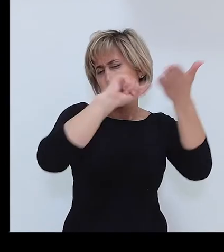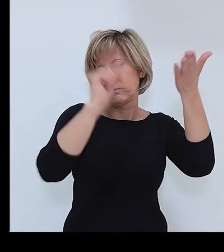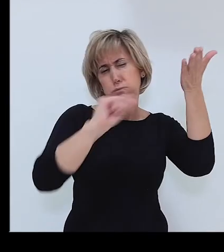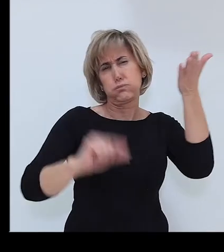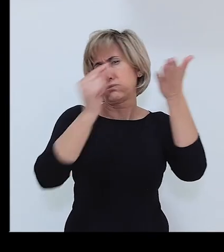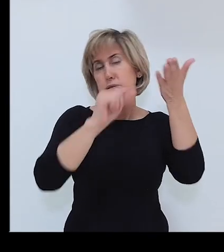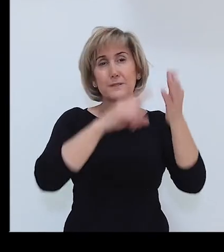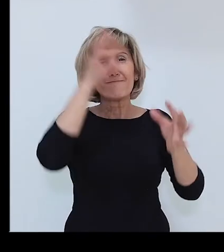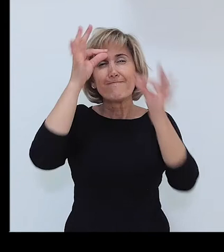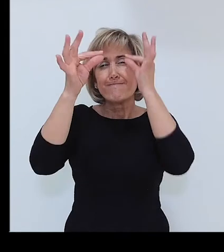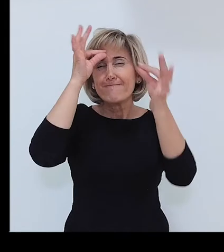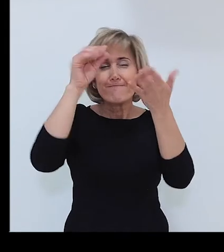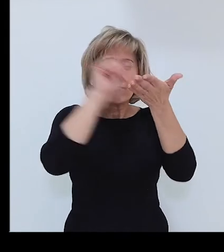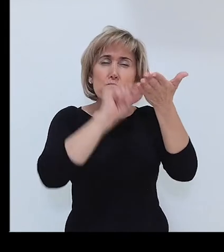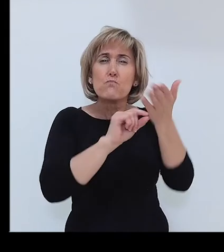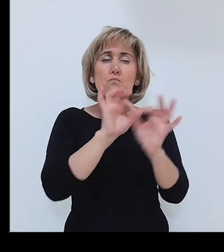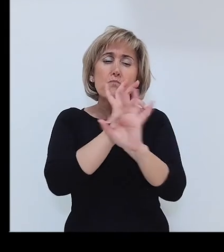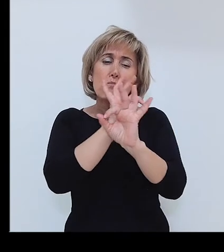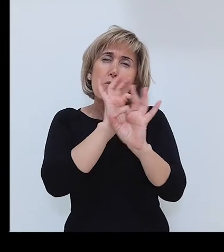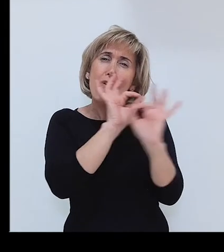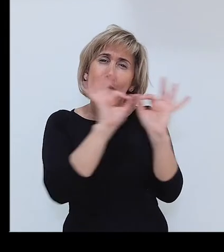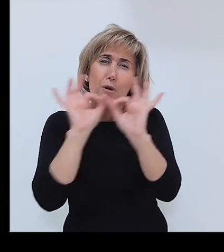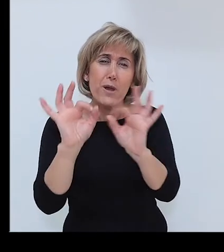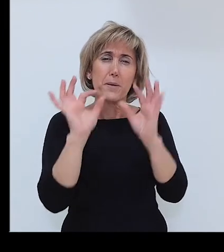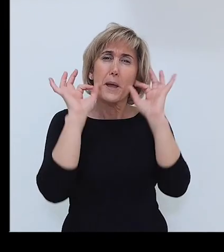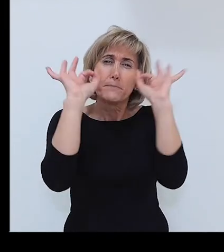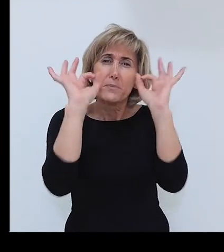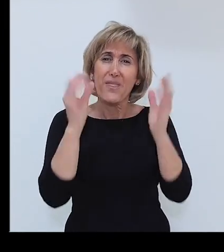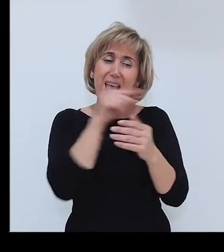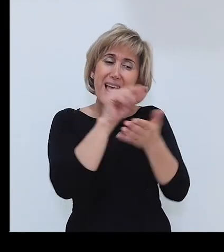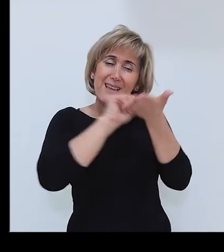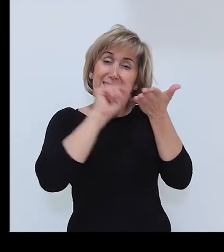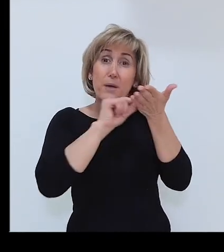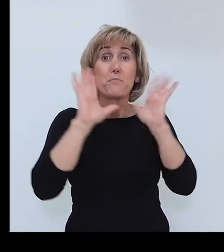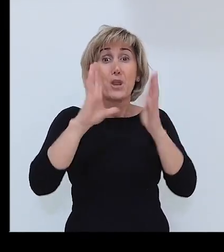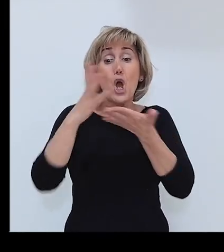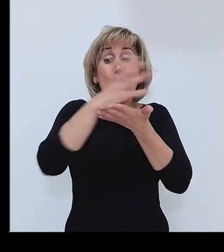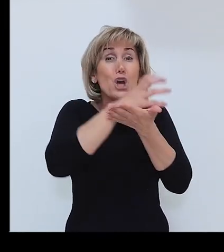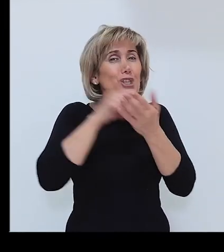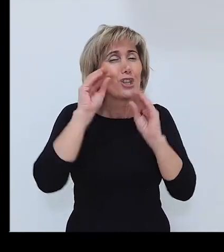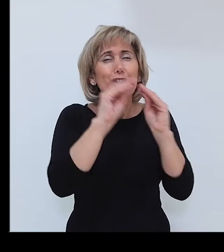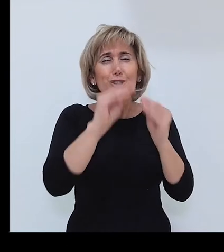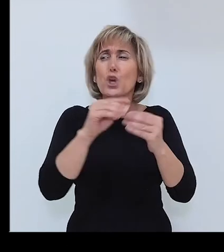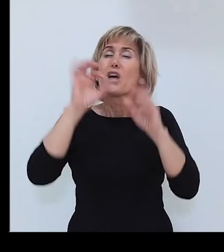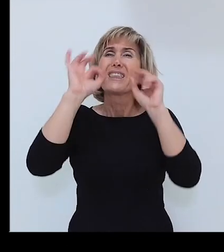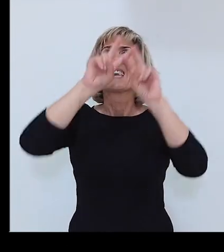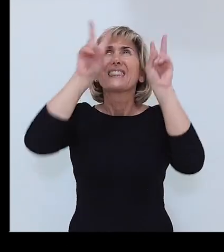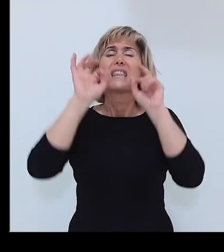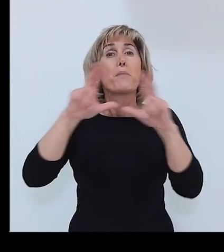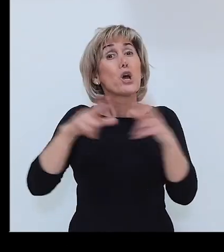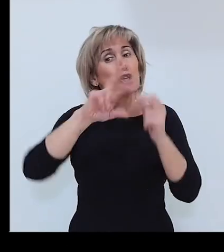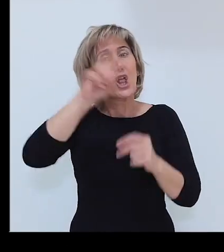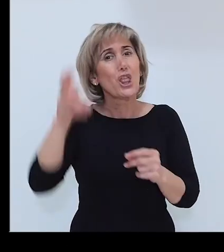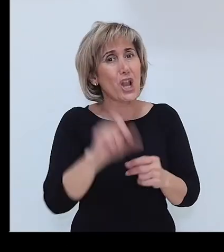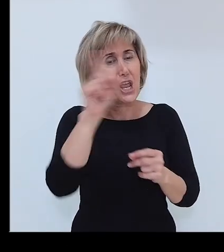muy rigurosa escribiendo, pero no todos sus escritos son sociológicos. Una parte